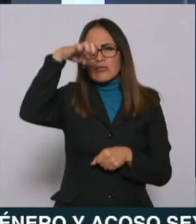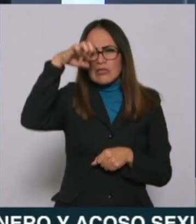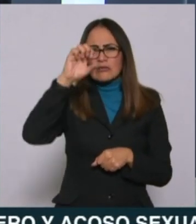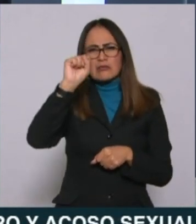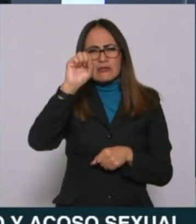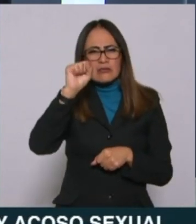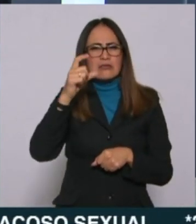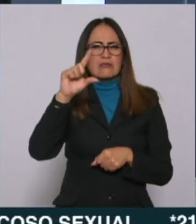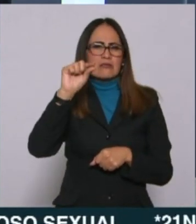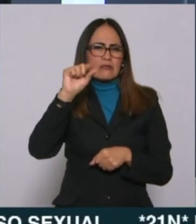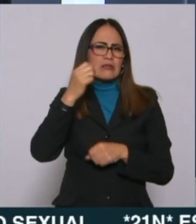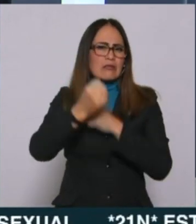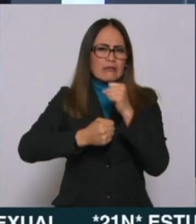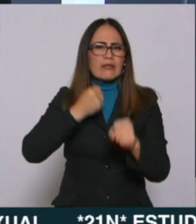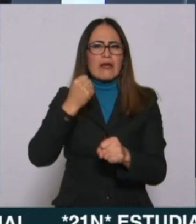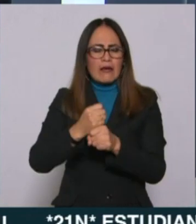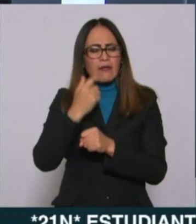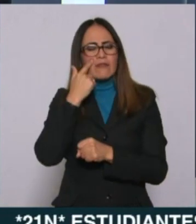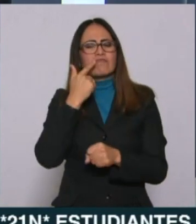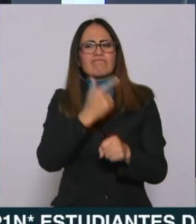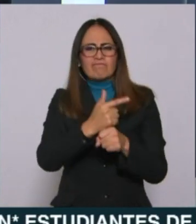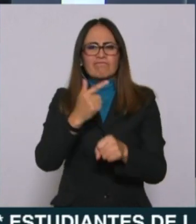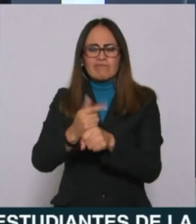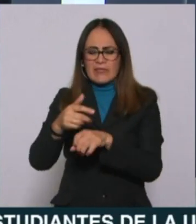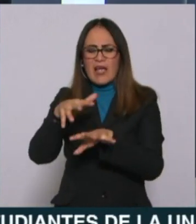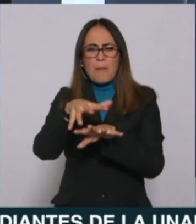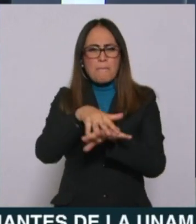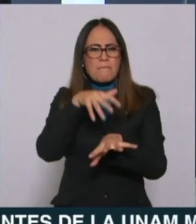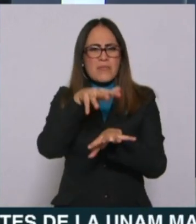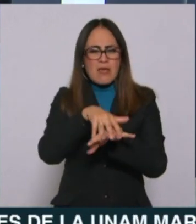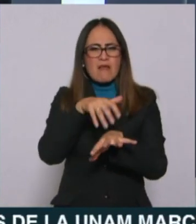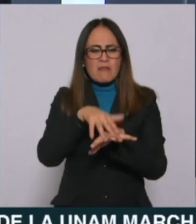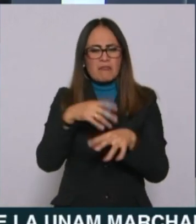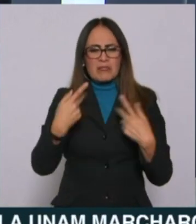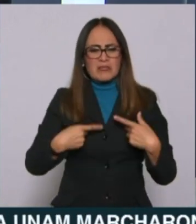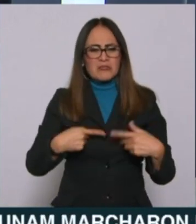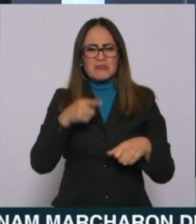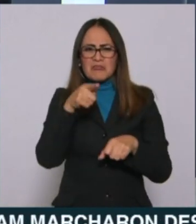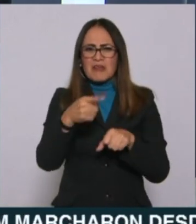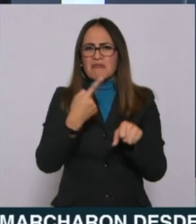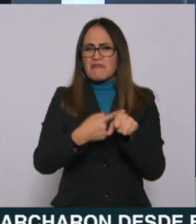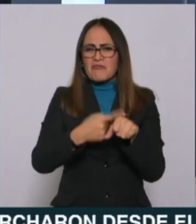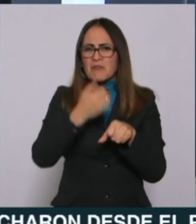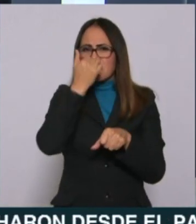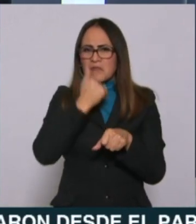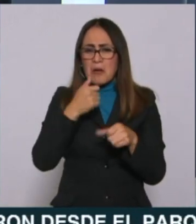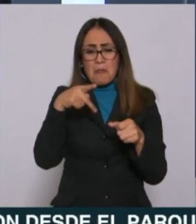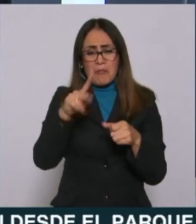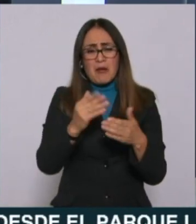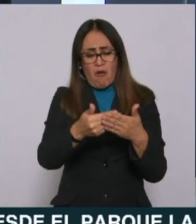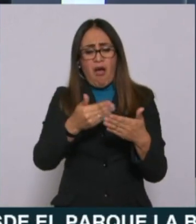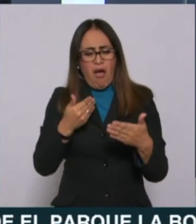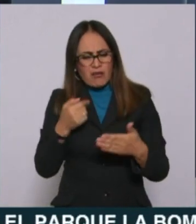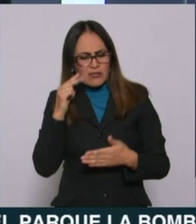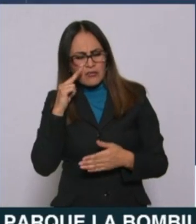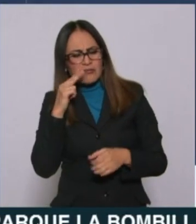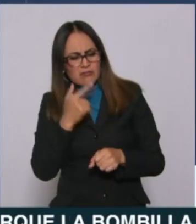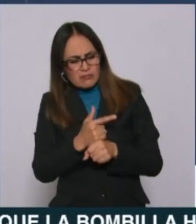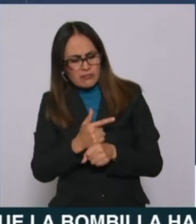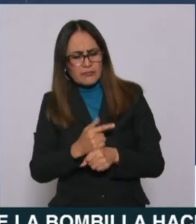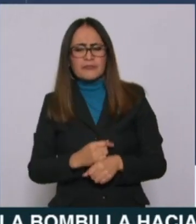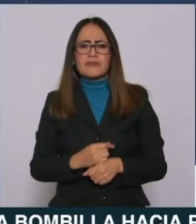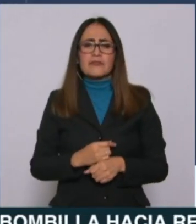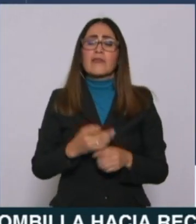años, que es cuando más vemos el pie del diabético, pero se puede ver desde antes. Ahora,